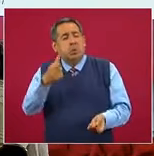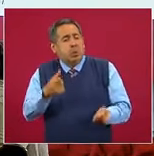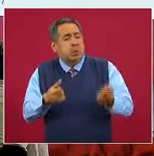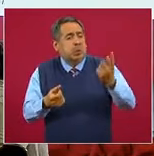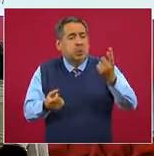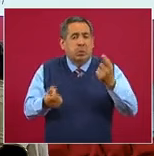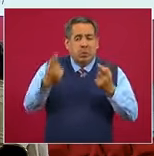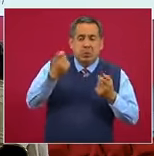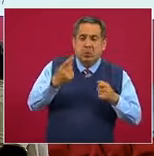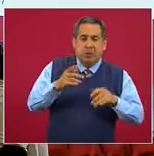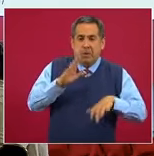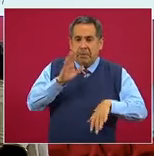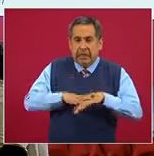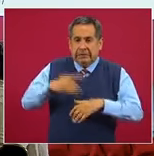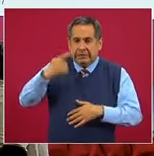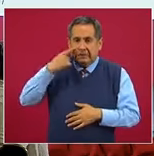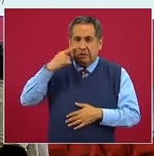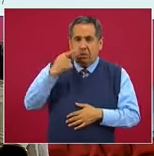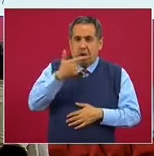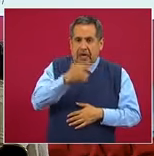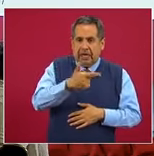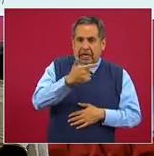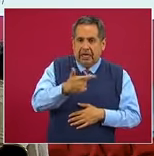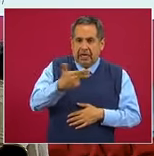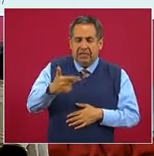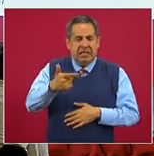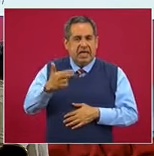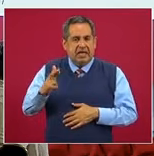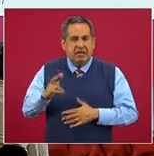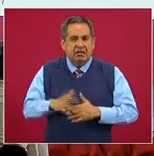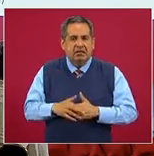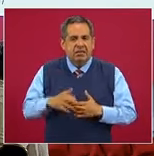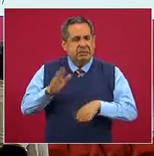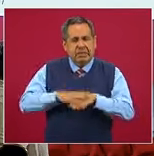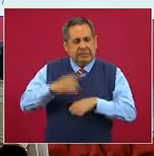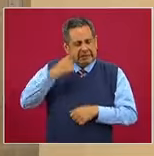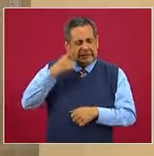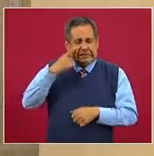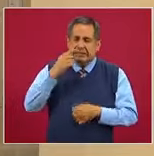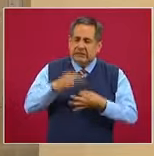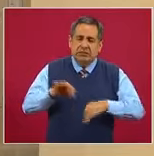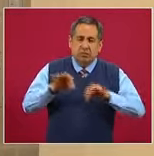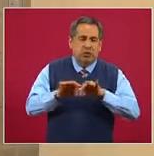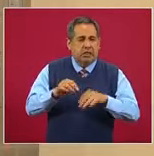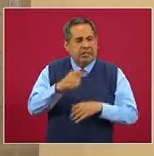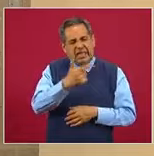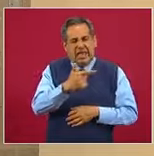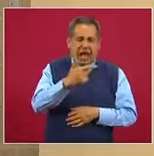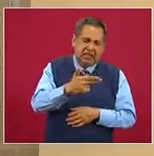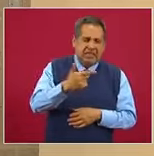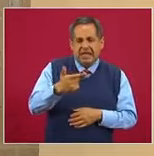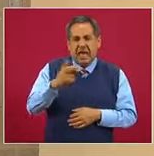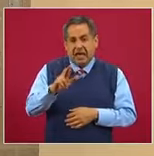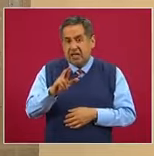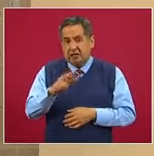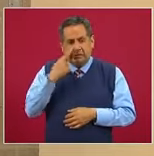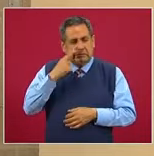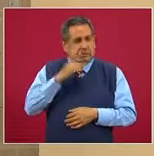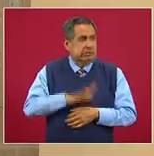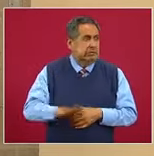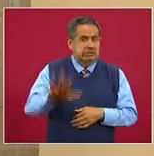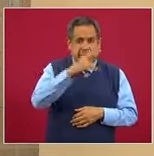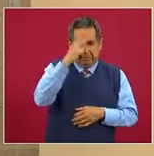en nuestro país. También tenemos, como les mencioné, predomina los grupos G, GH y GR, que esto coincide con lo